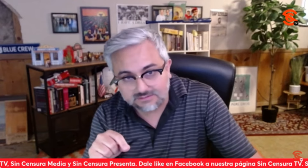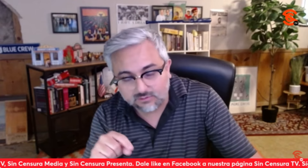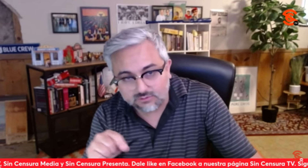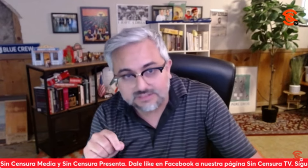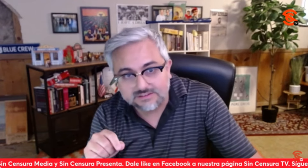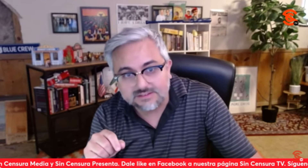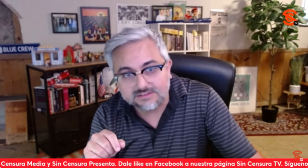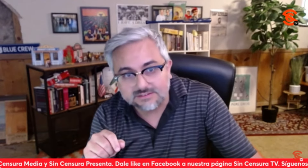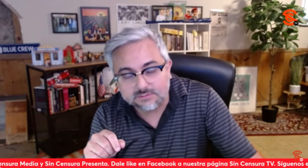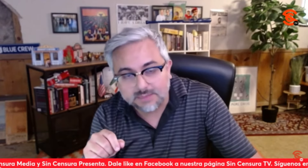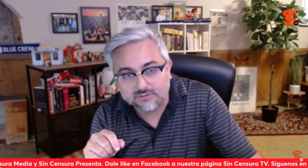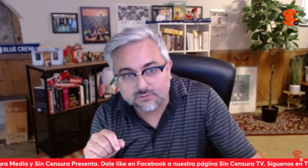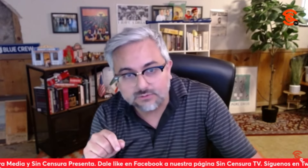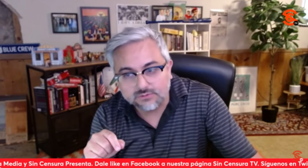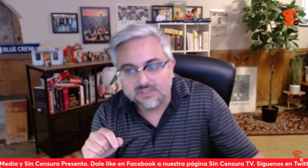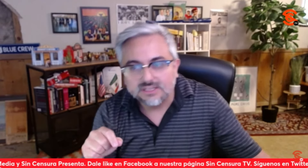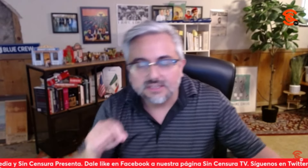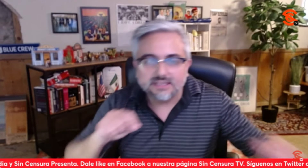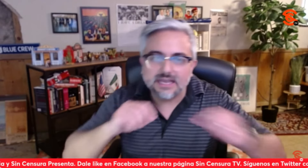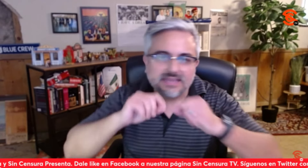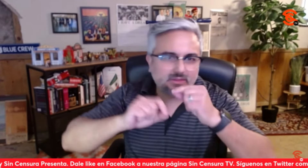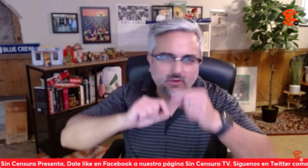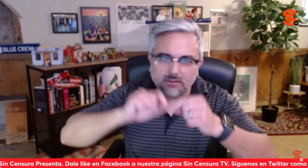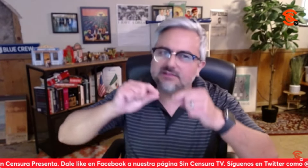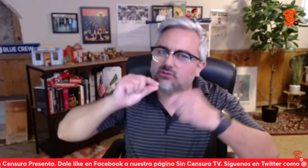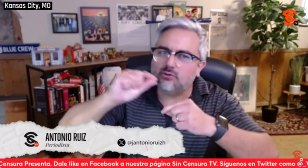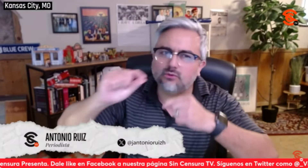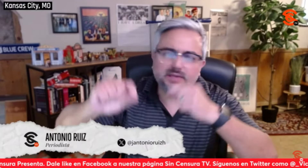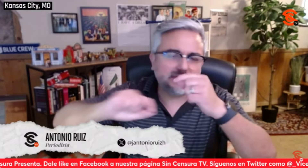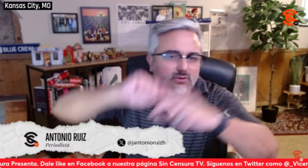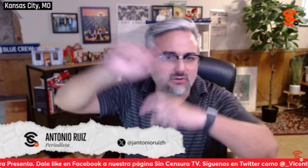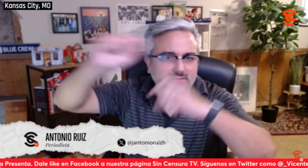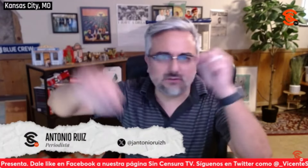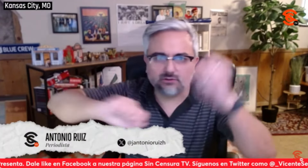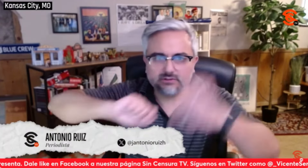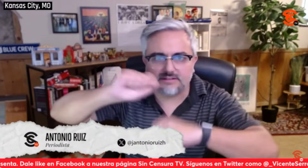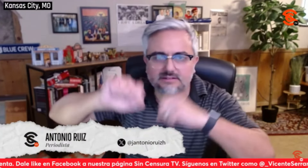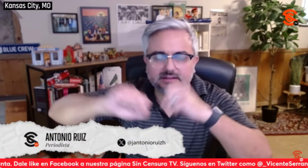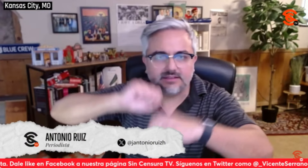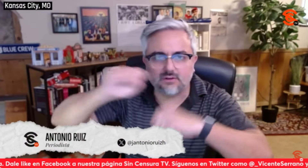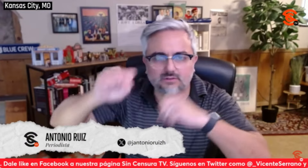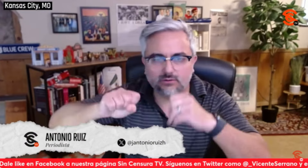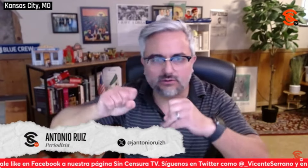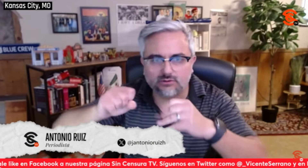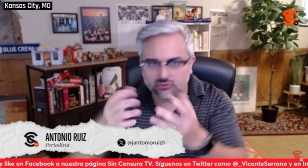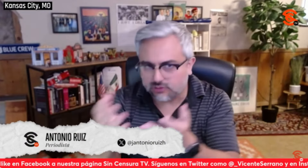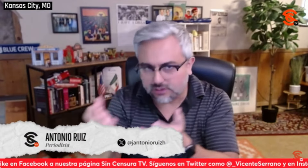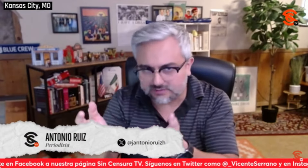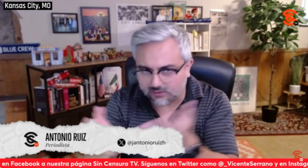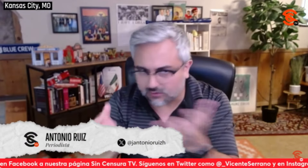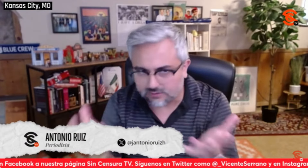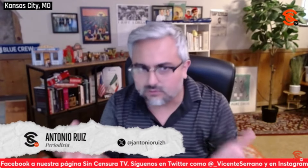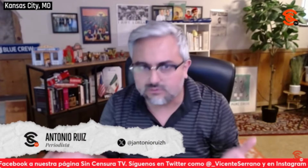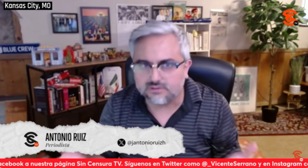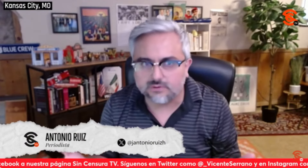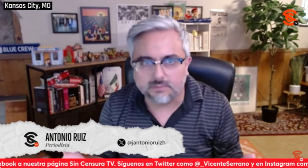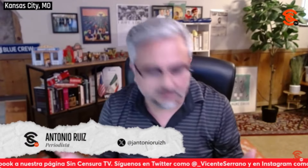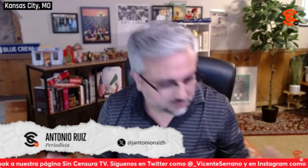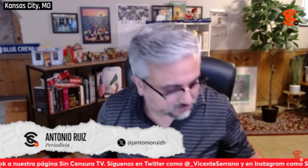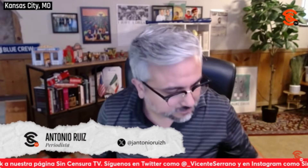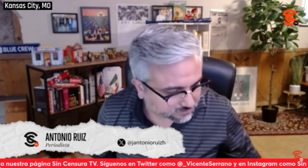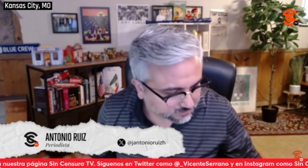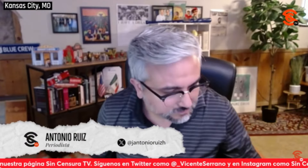casi se cotiza en 16 pesos, ¿no? Y ahí gradualmente estuvo subiendo, rondando los 17, rondando los 18. Ahora está rondando los